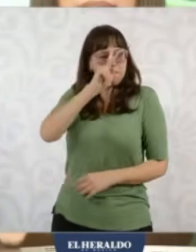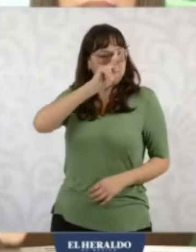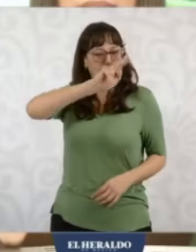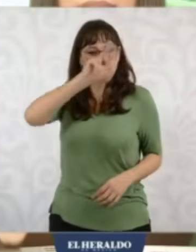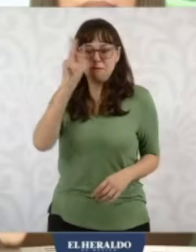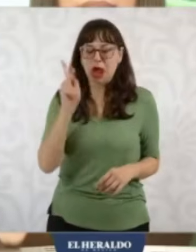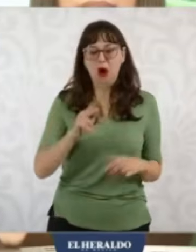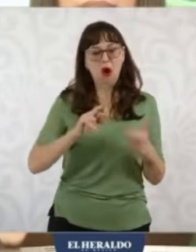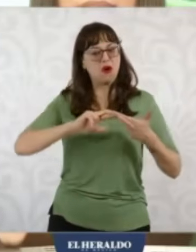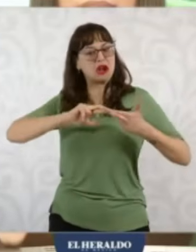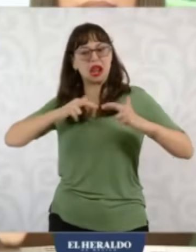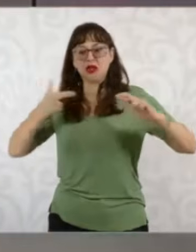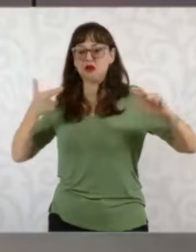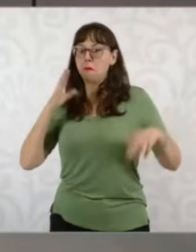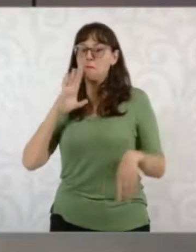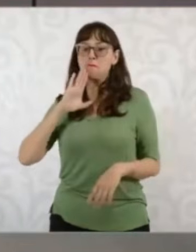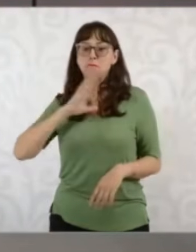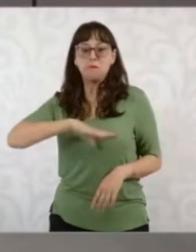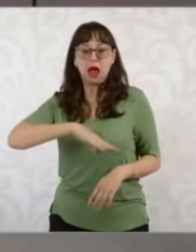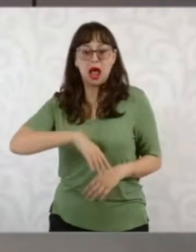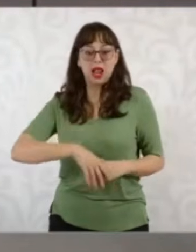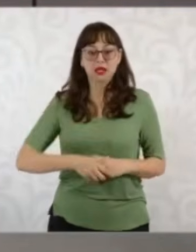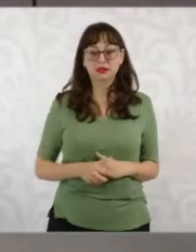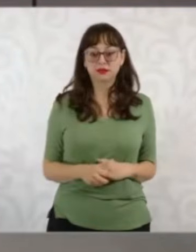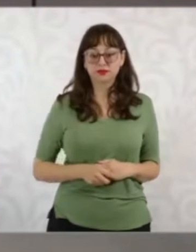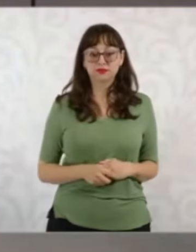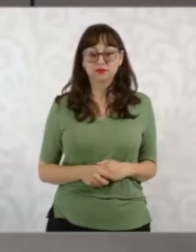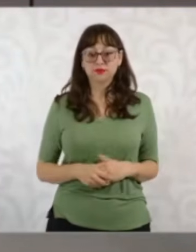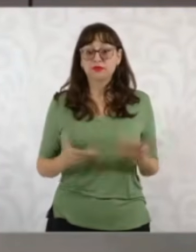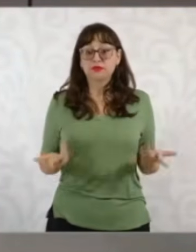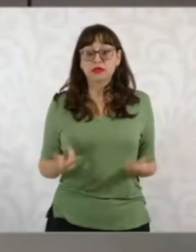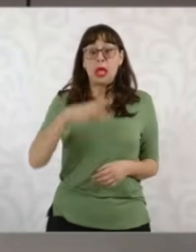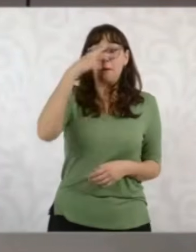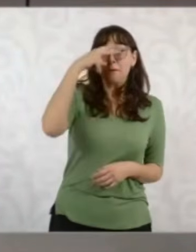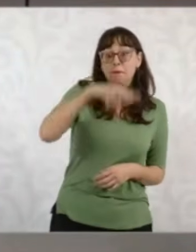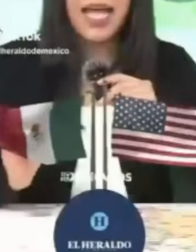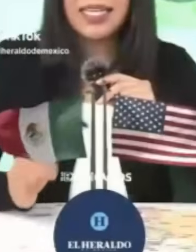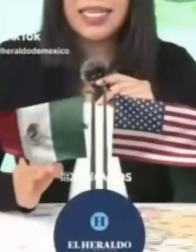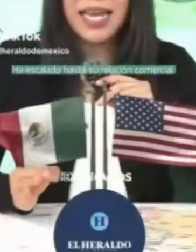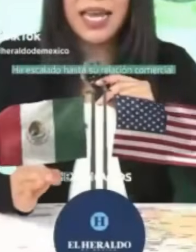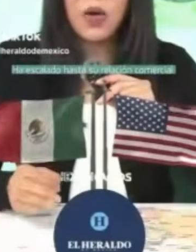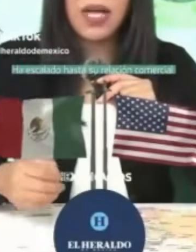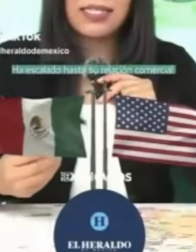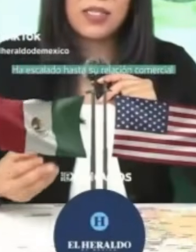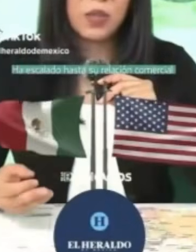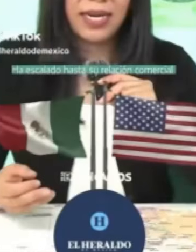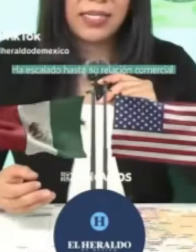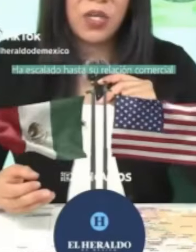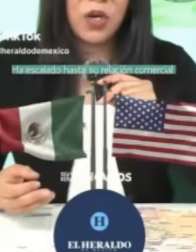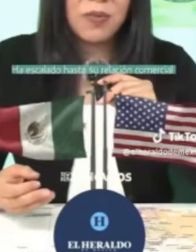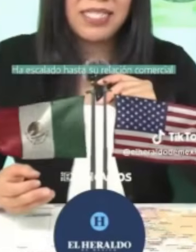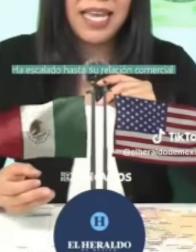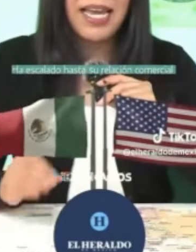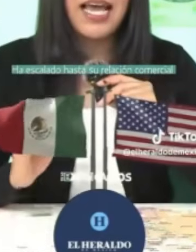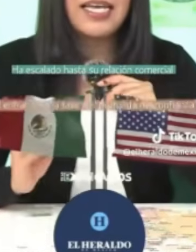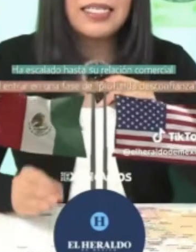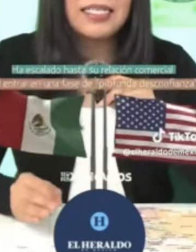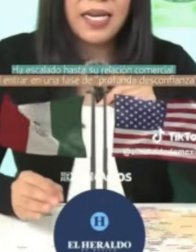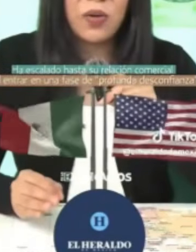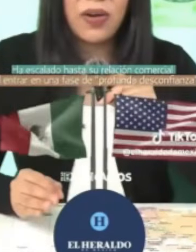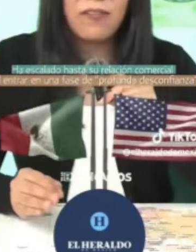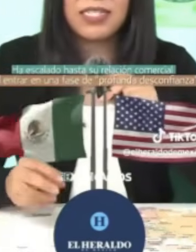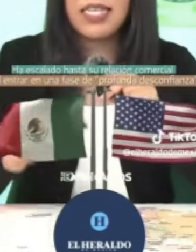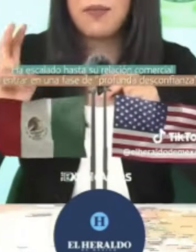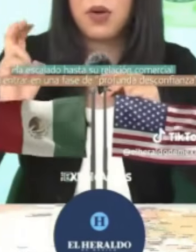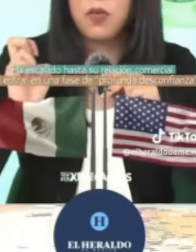terreno binacional. La disputa entre México y Estados Unidos ha escalado hasta su relación comercial al